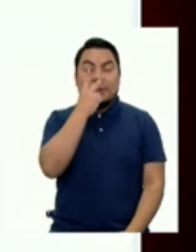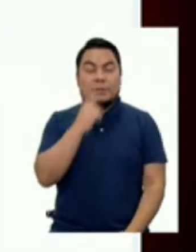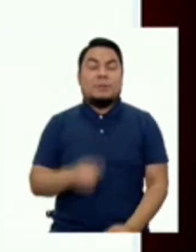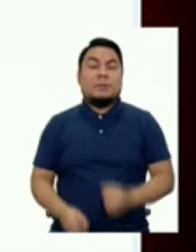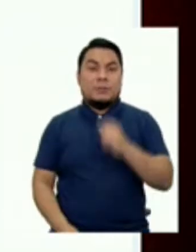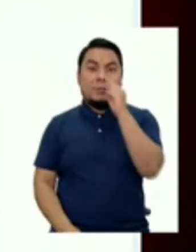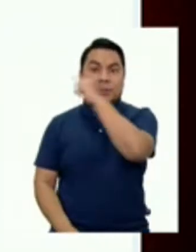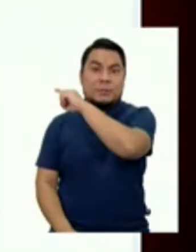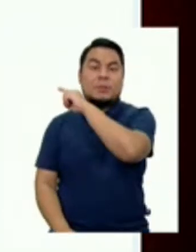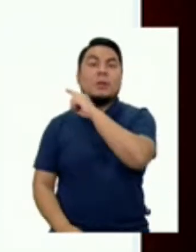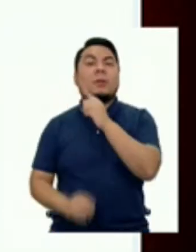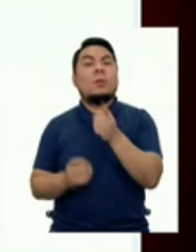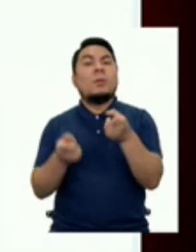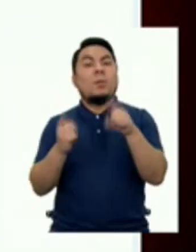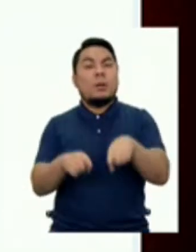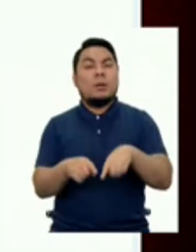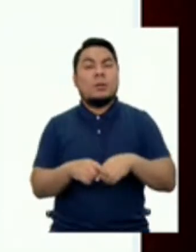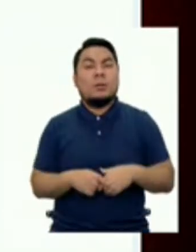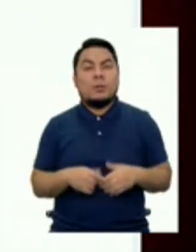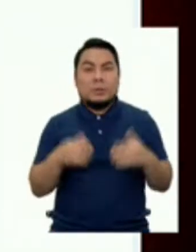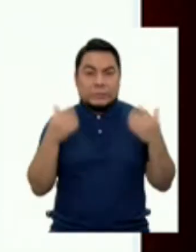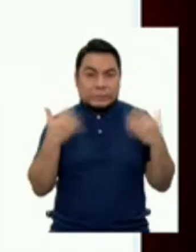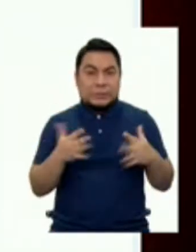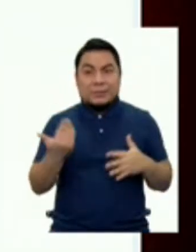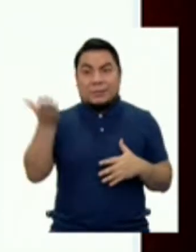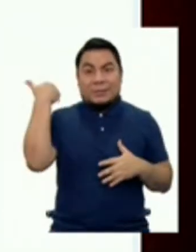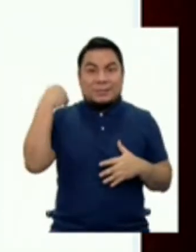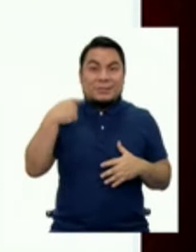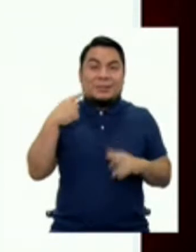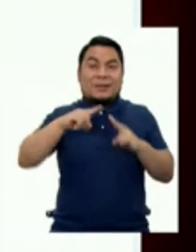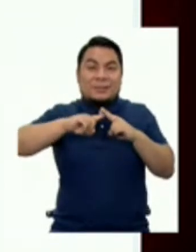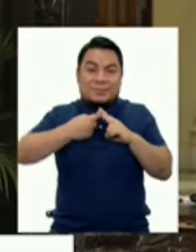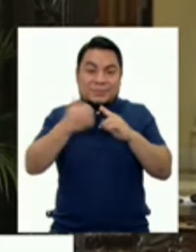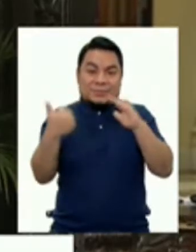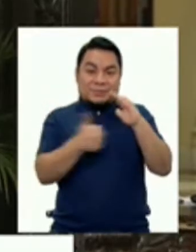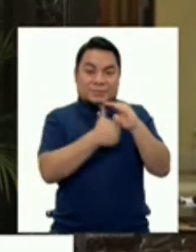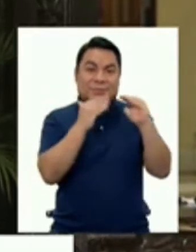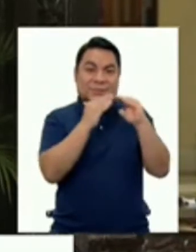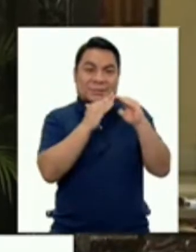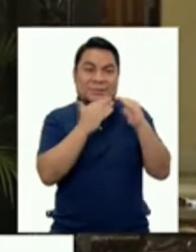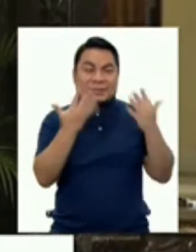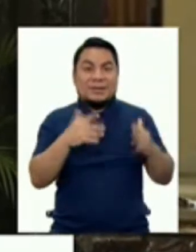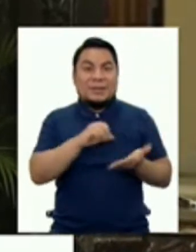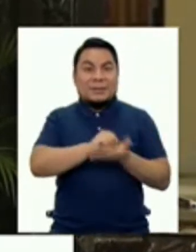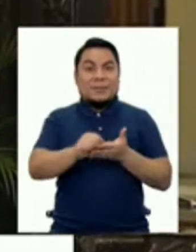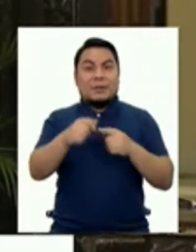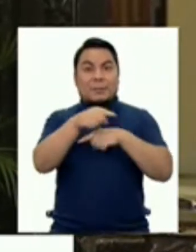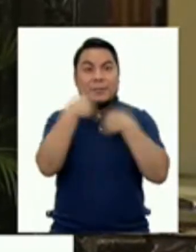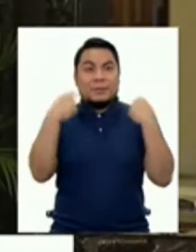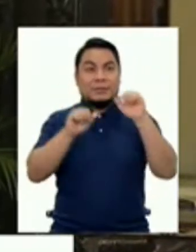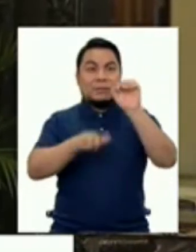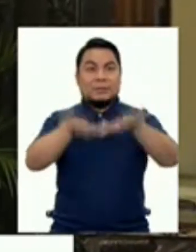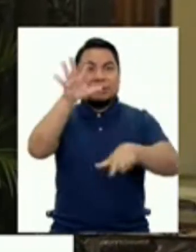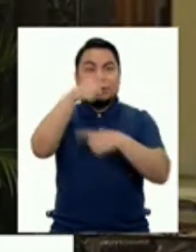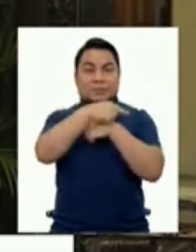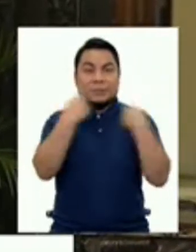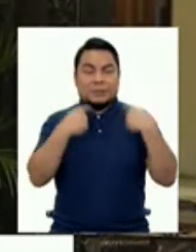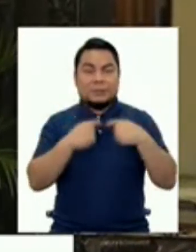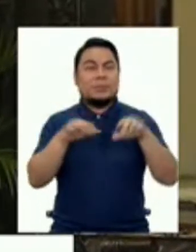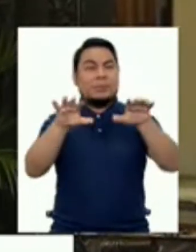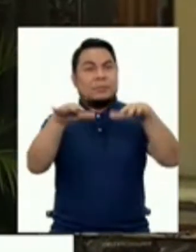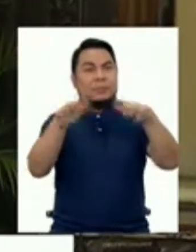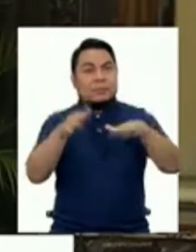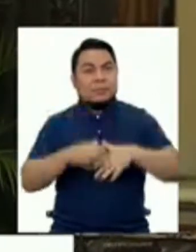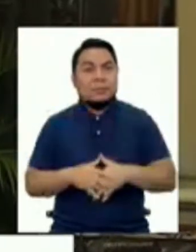cuando hemos dado la cuarentena en el mes de marzo, el 15 de marzo,